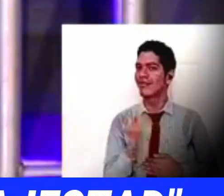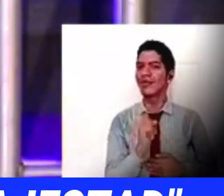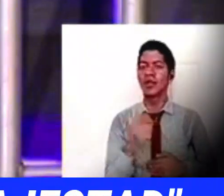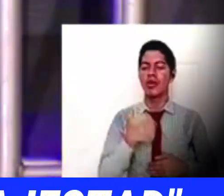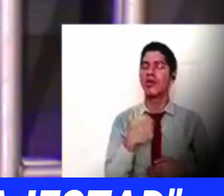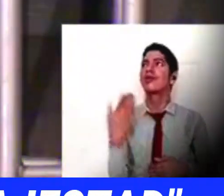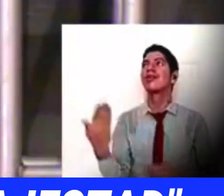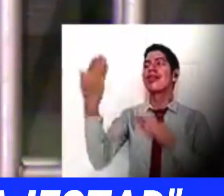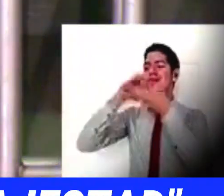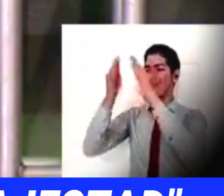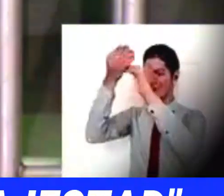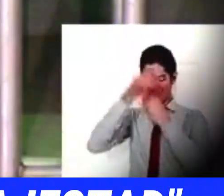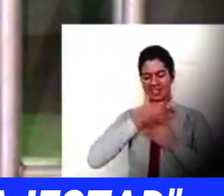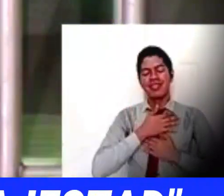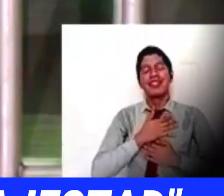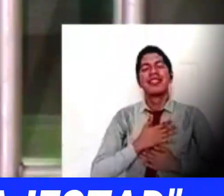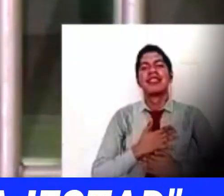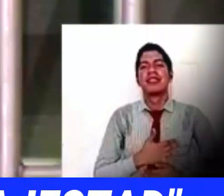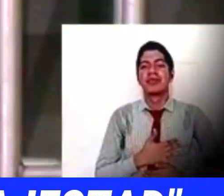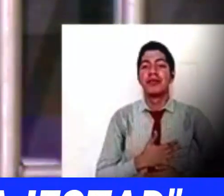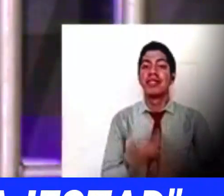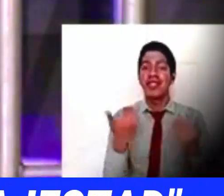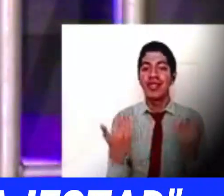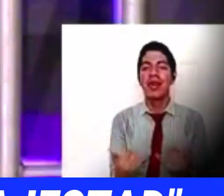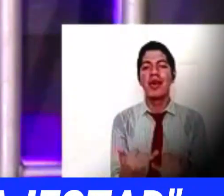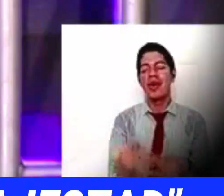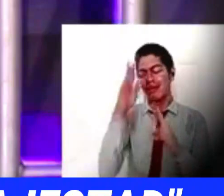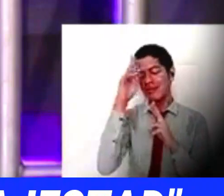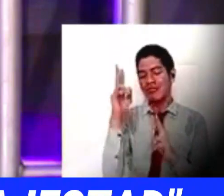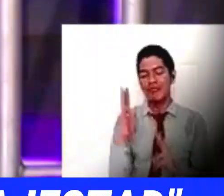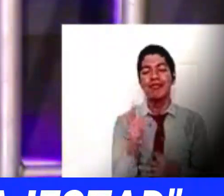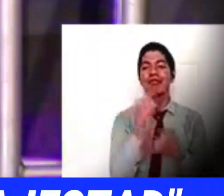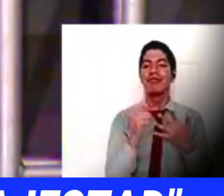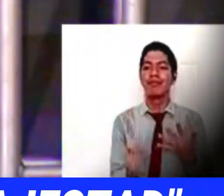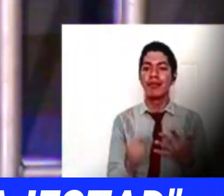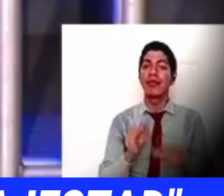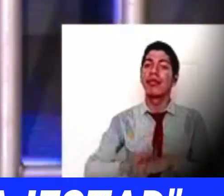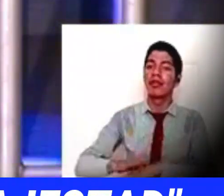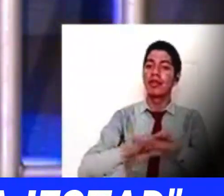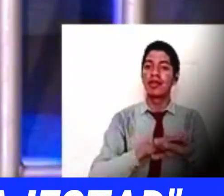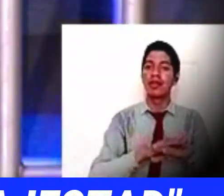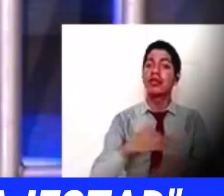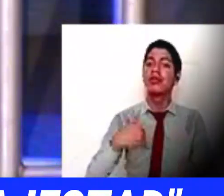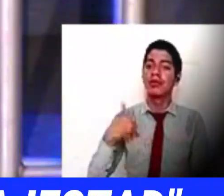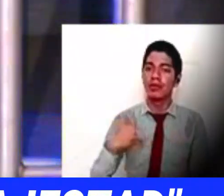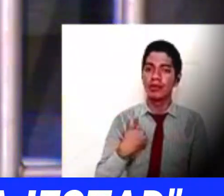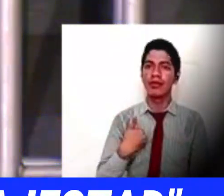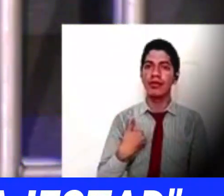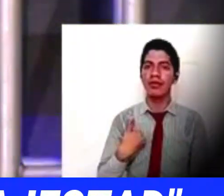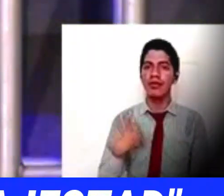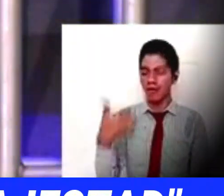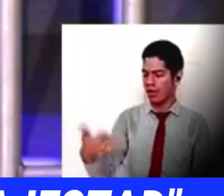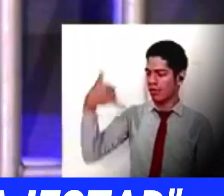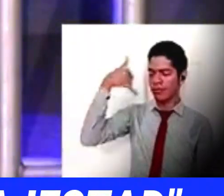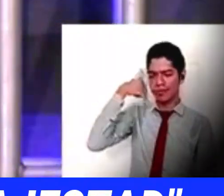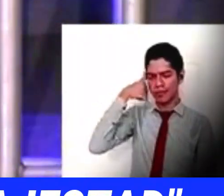hermano, tantos privilegios. Jovencita, esa llamada que recibiste, esa propuesta que recibiste, eso que